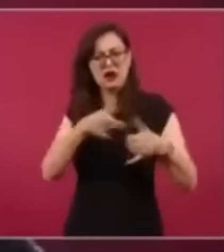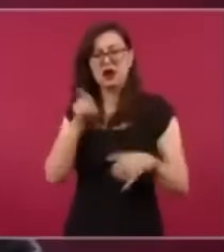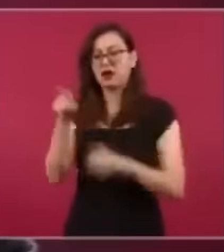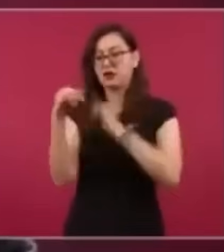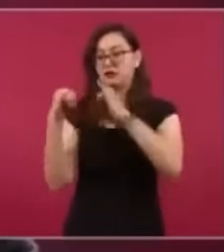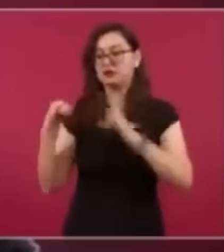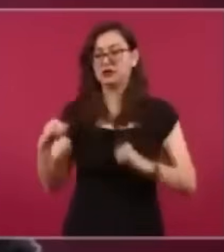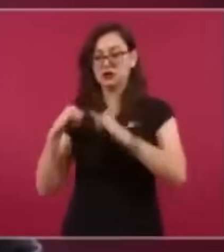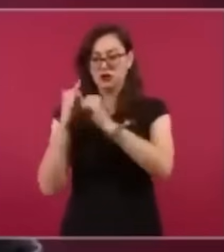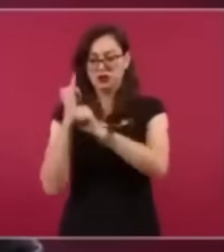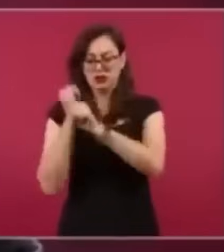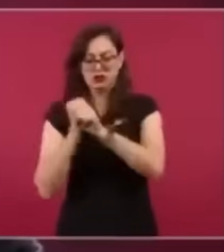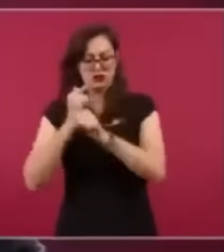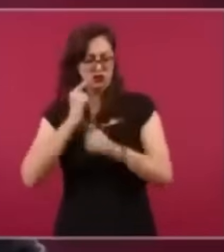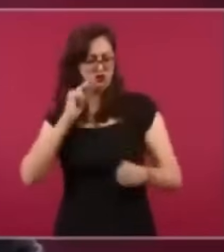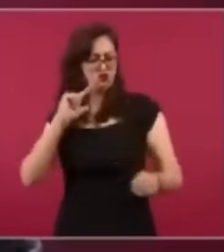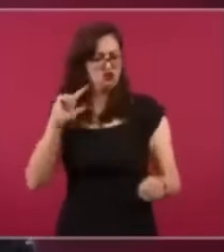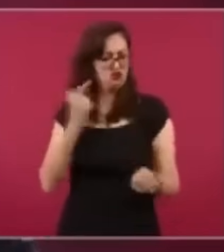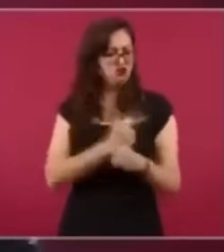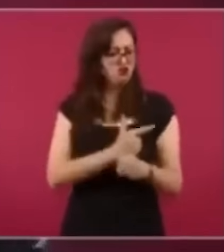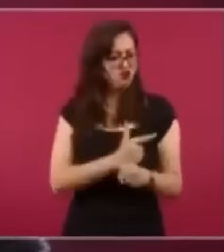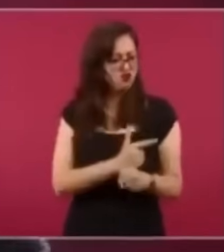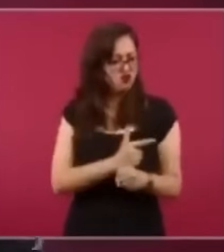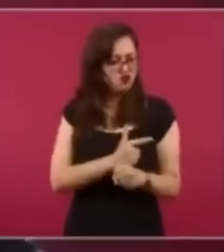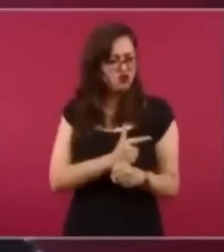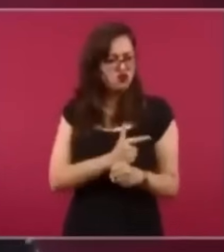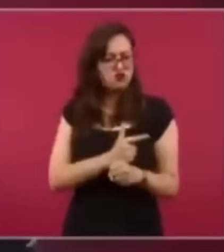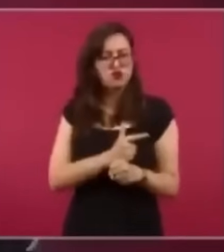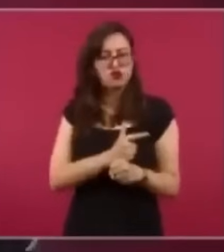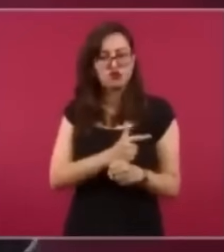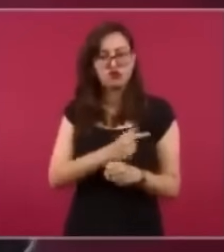Omar traía un carro